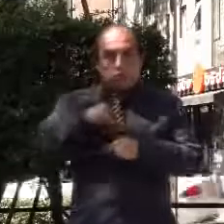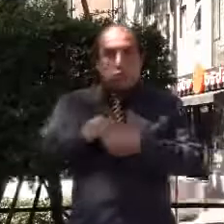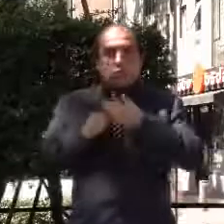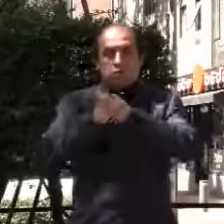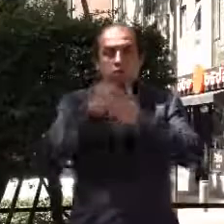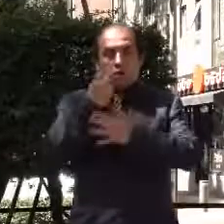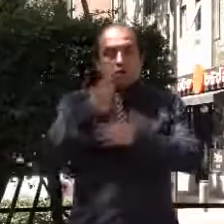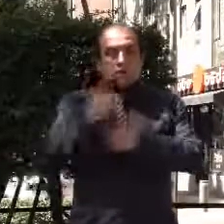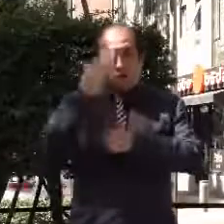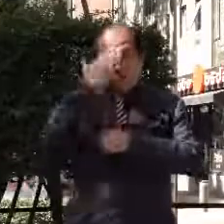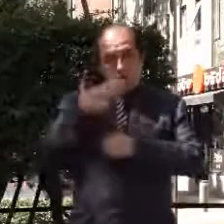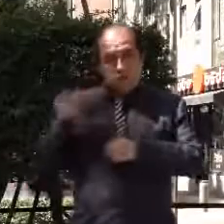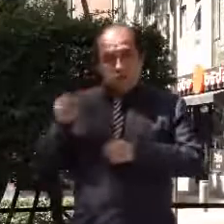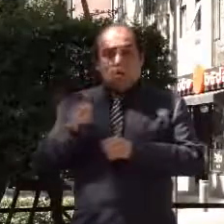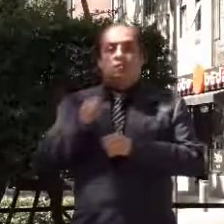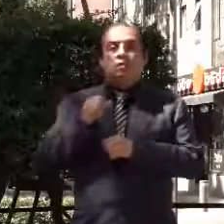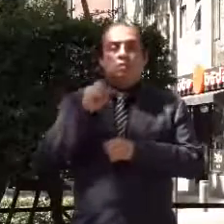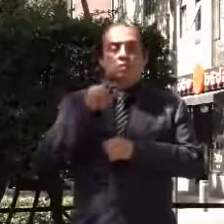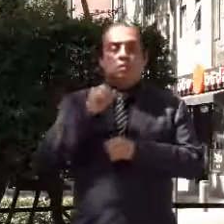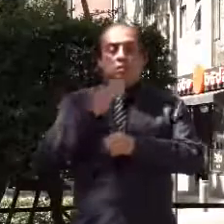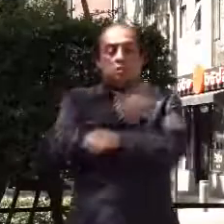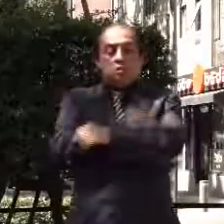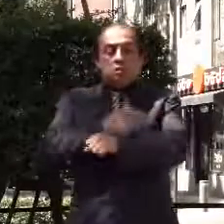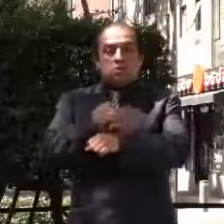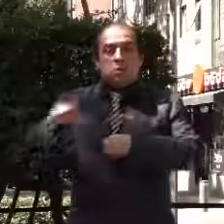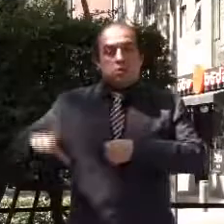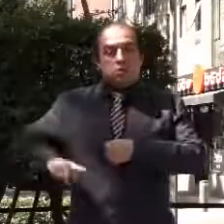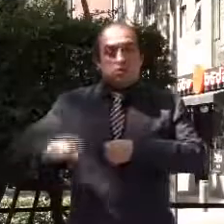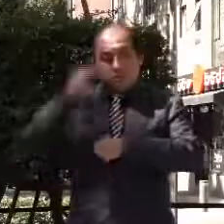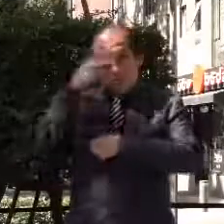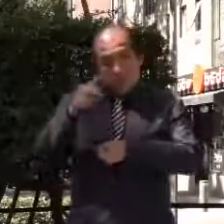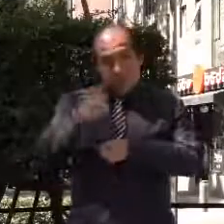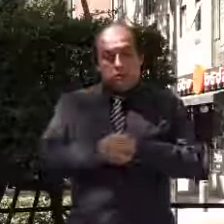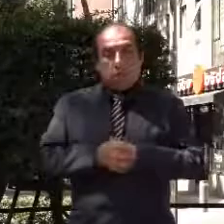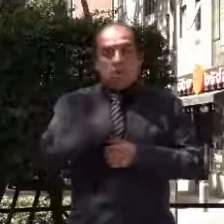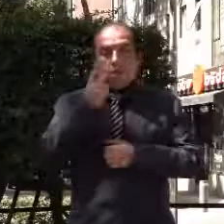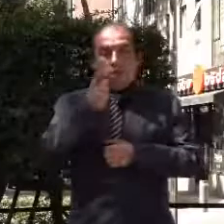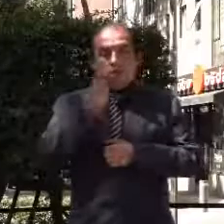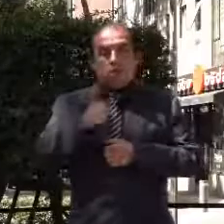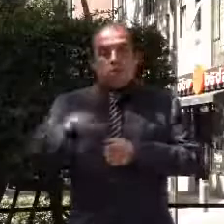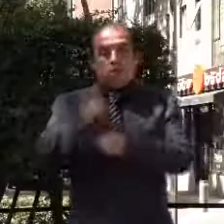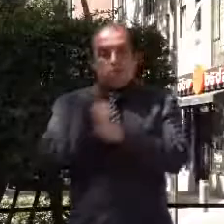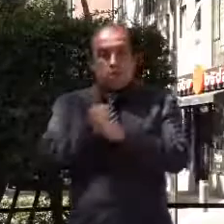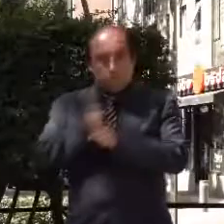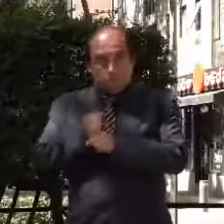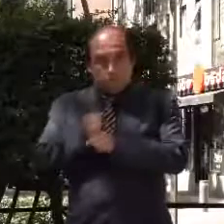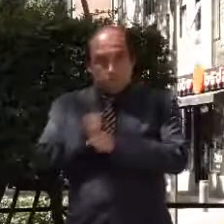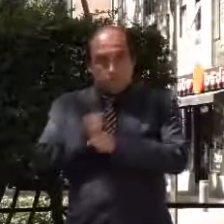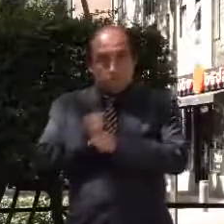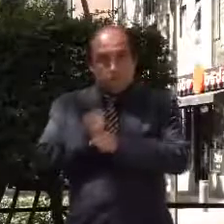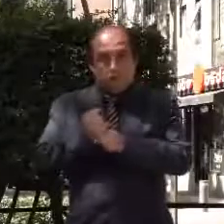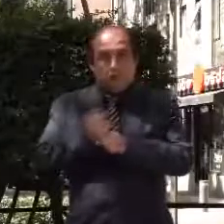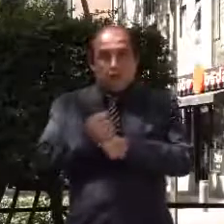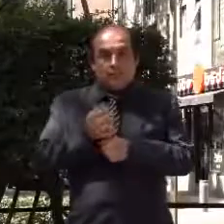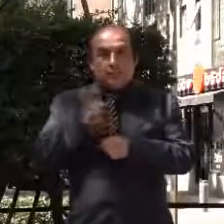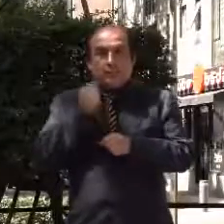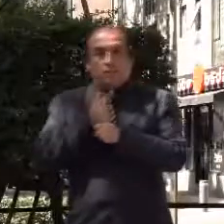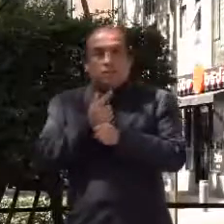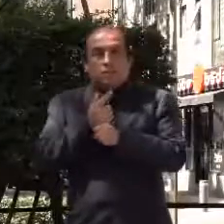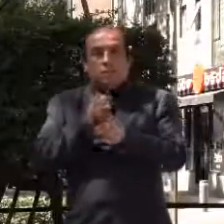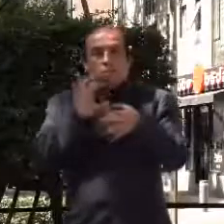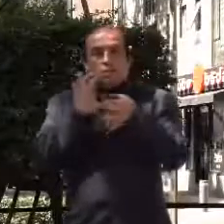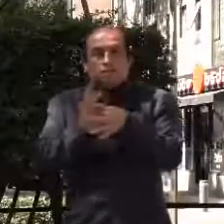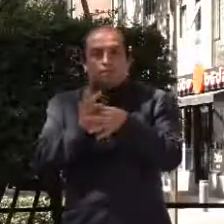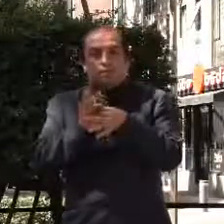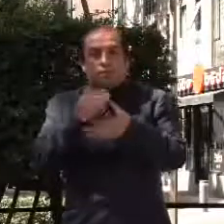esas capacidades y también en coordinación con el Gobierno de México. Si en esas investigaciones surge algún vínculo con algún